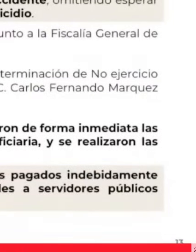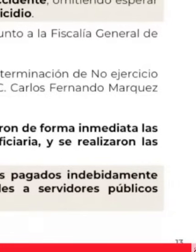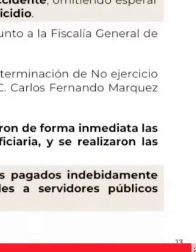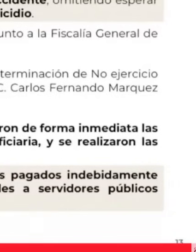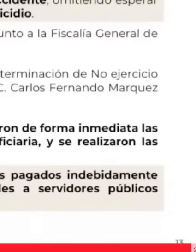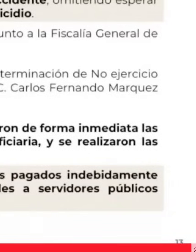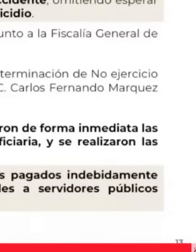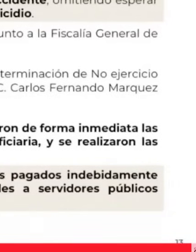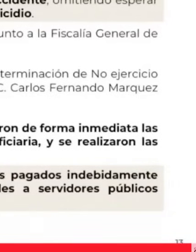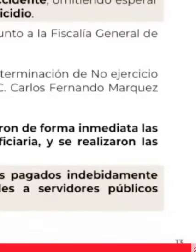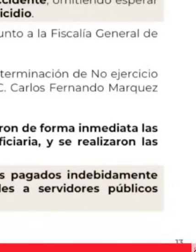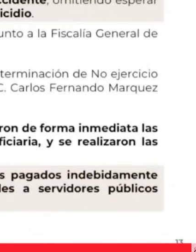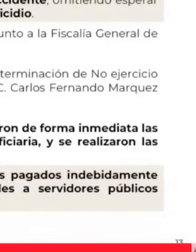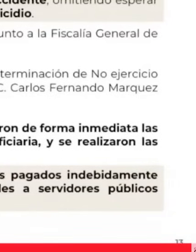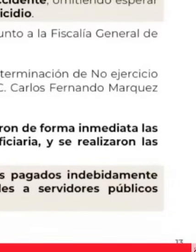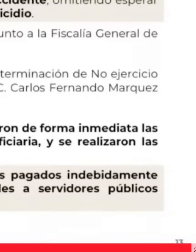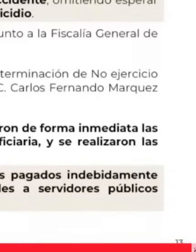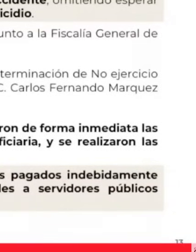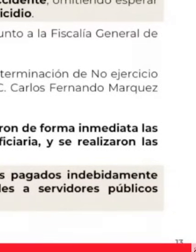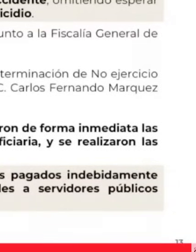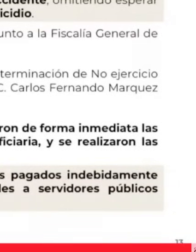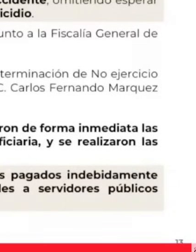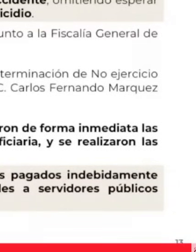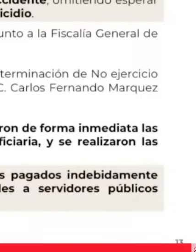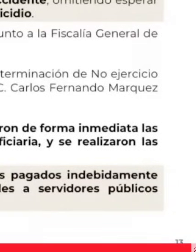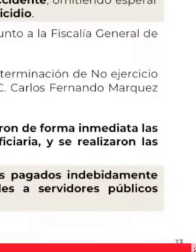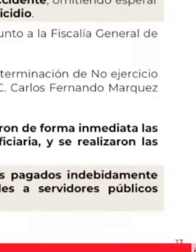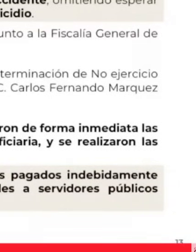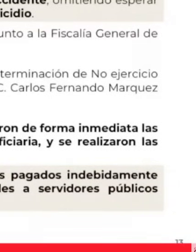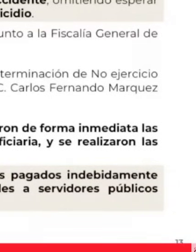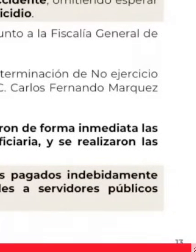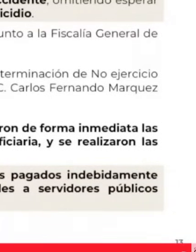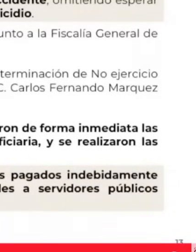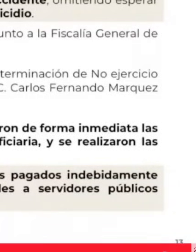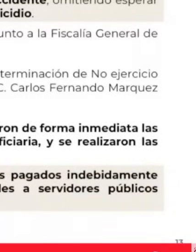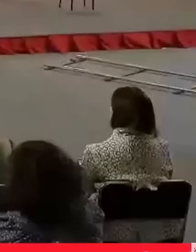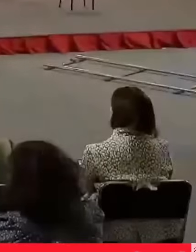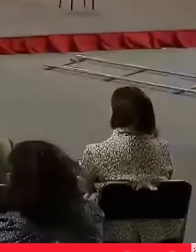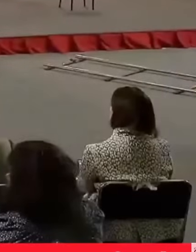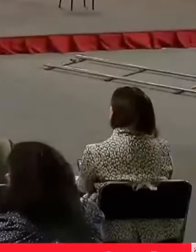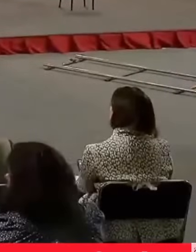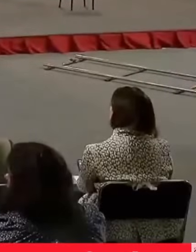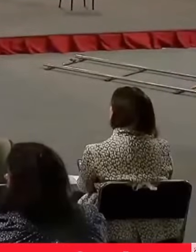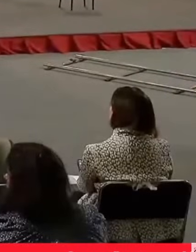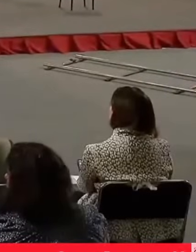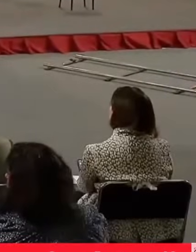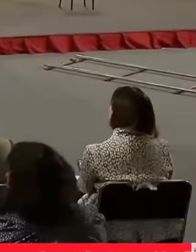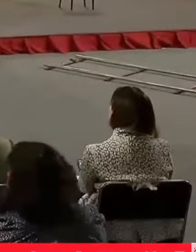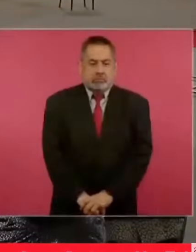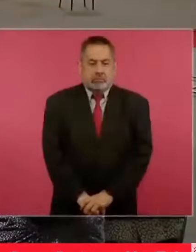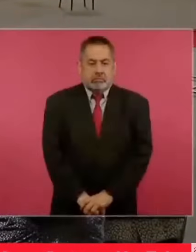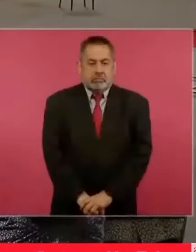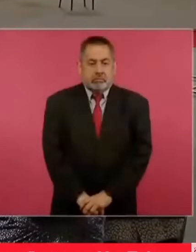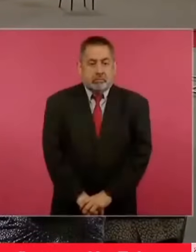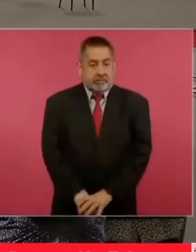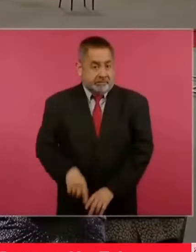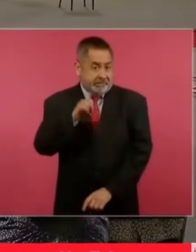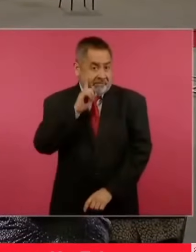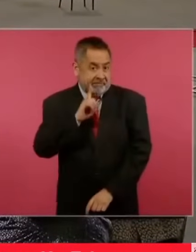Por cierto, esta señora, junto con un intelectual mexicano, Aguilar Camín,